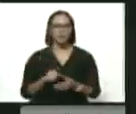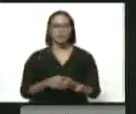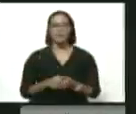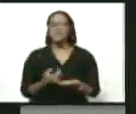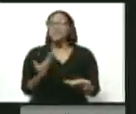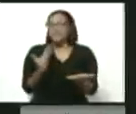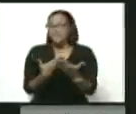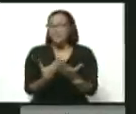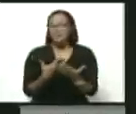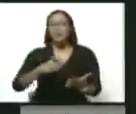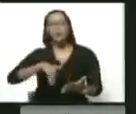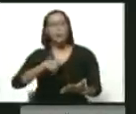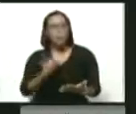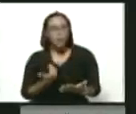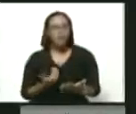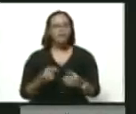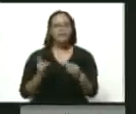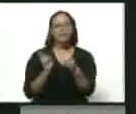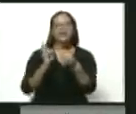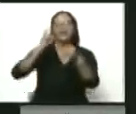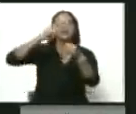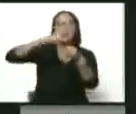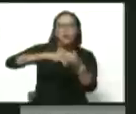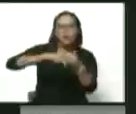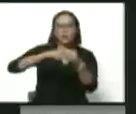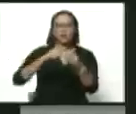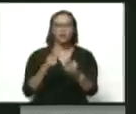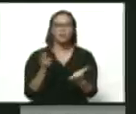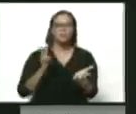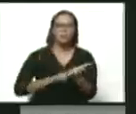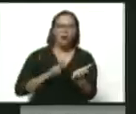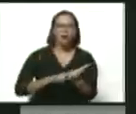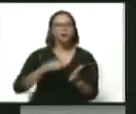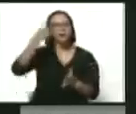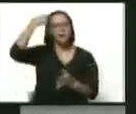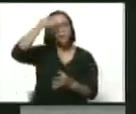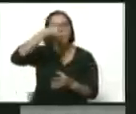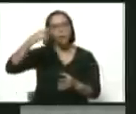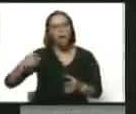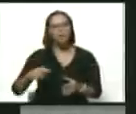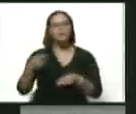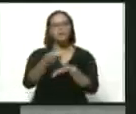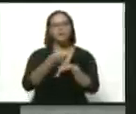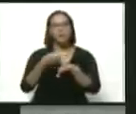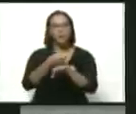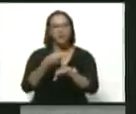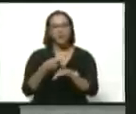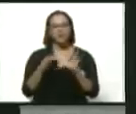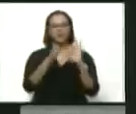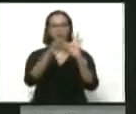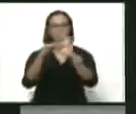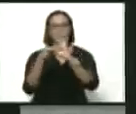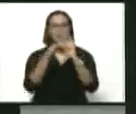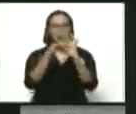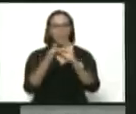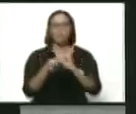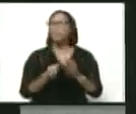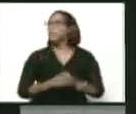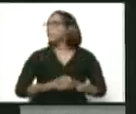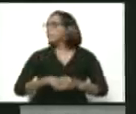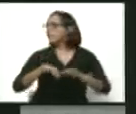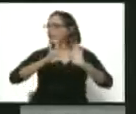partido pueda ser el articulador real entre el pueblo y el gobierno, como uh-huh. una forma pues